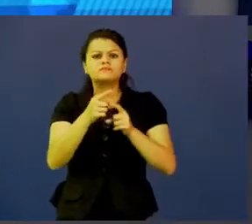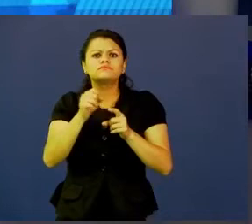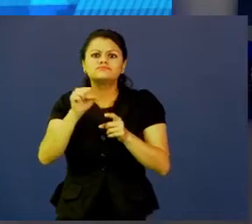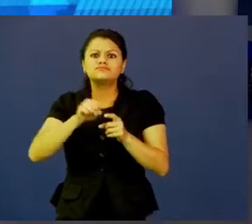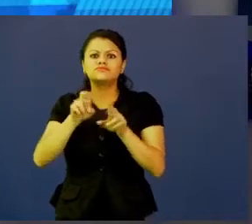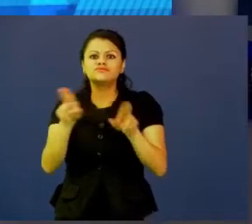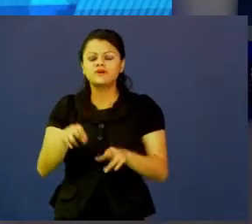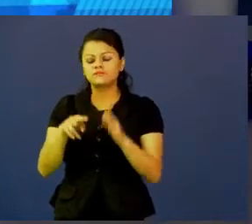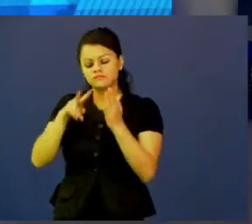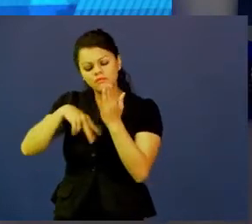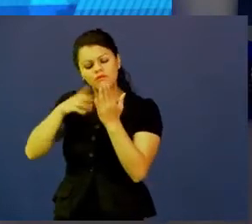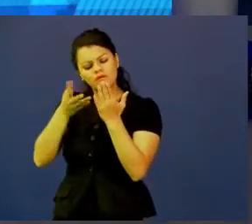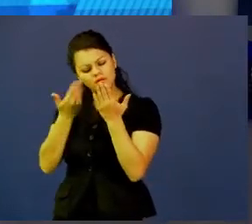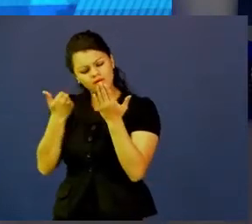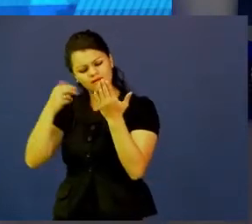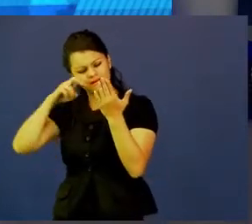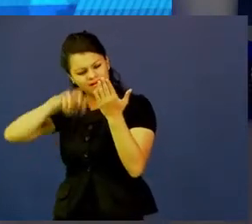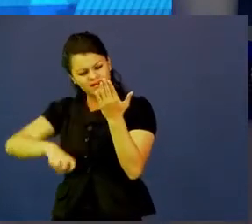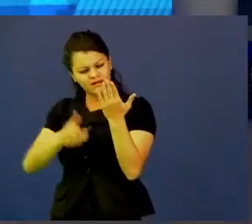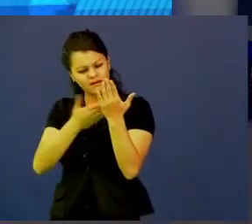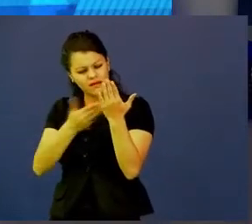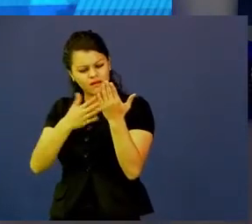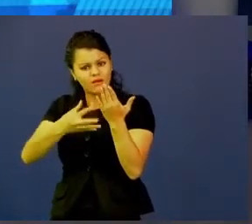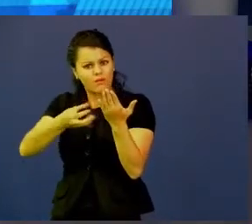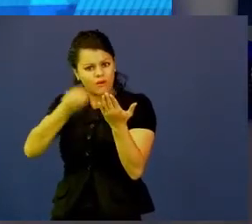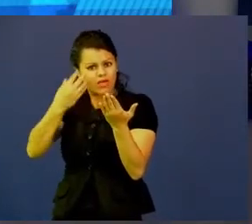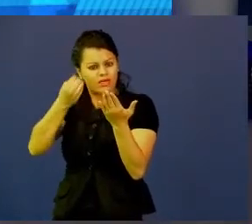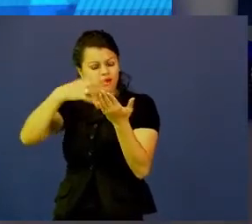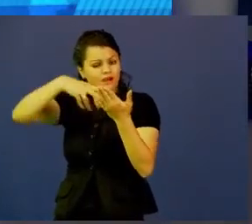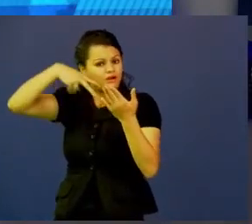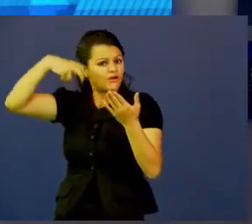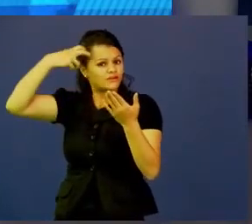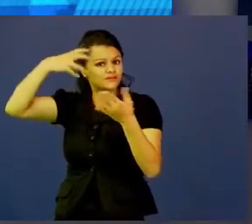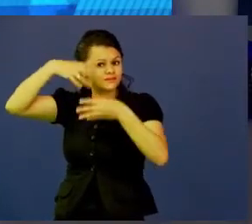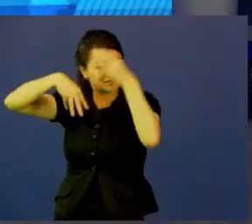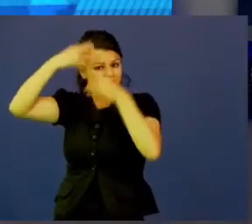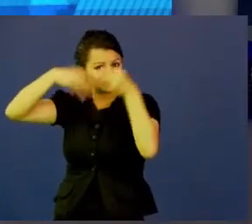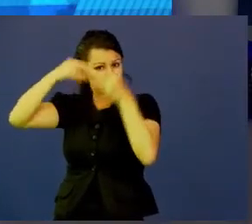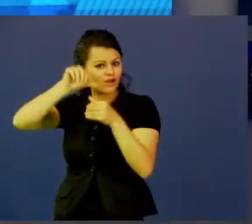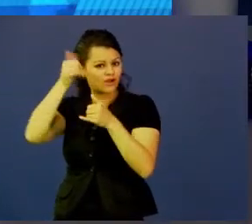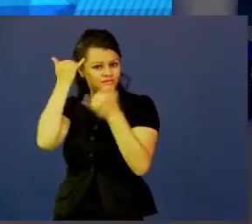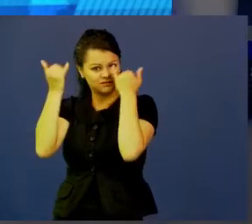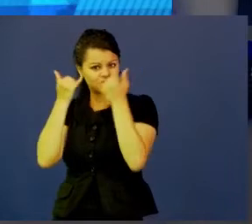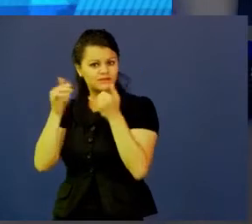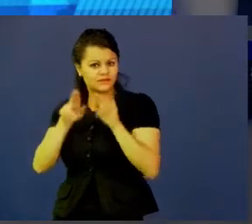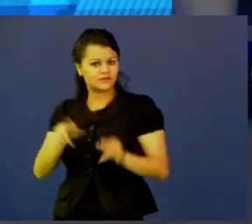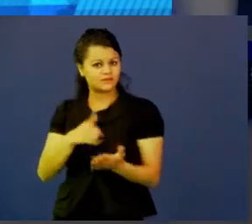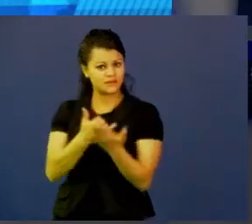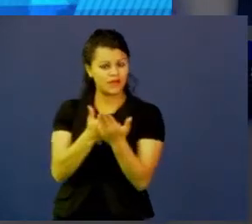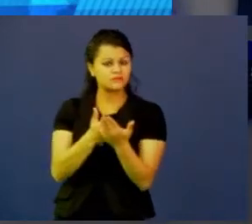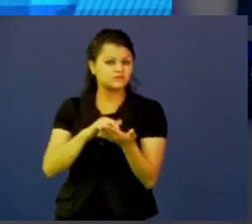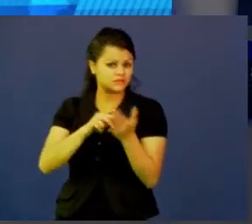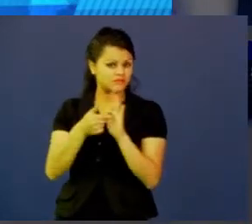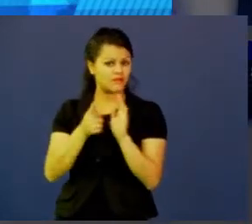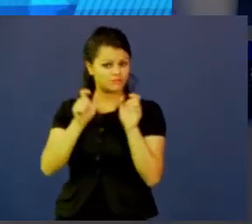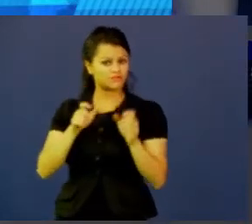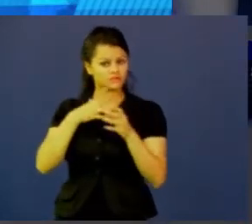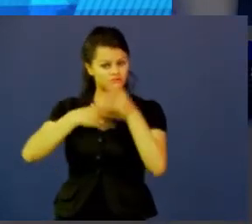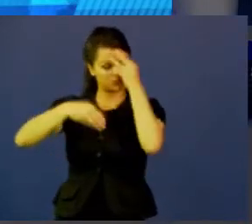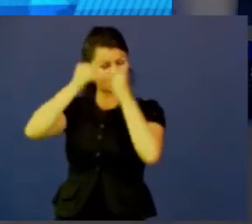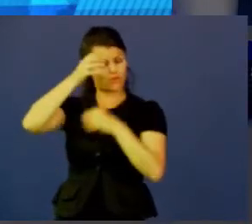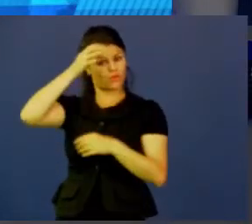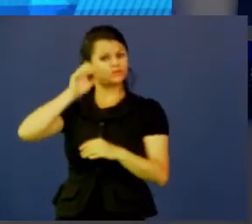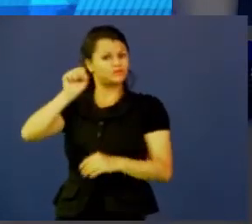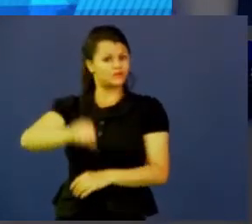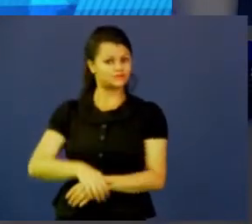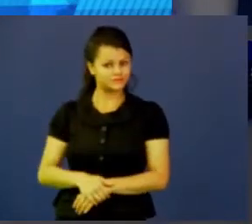investigando y absorbiendo conocimiento a través de otras fuentes de lectura de Internet, puedo ser una persona inmensamente culta. Entonces, la forma en que medimos ese